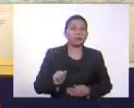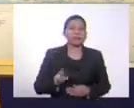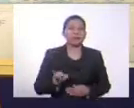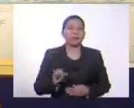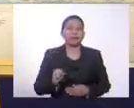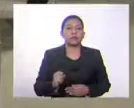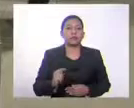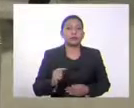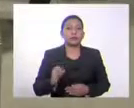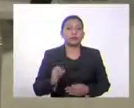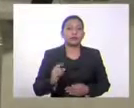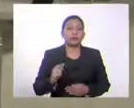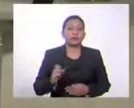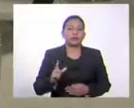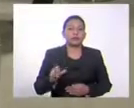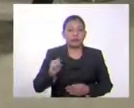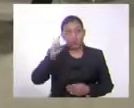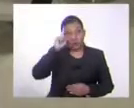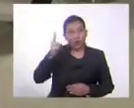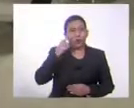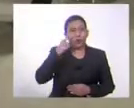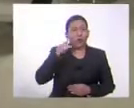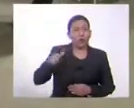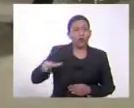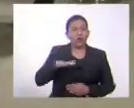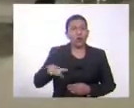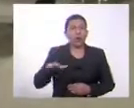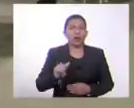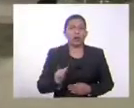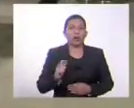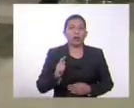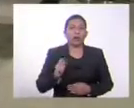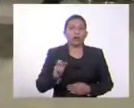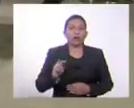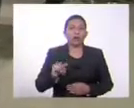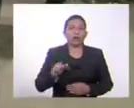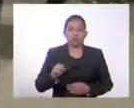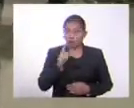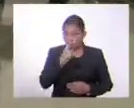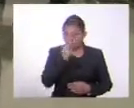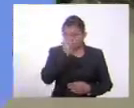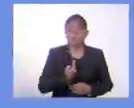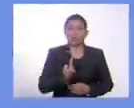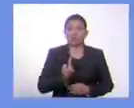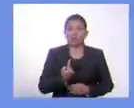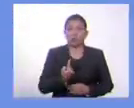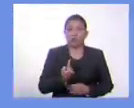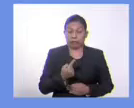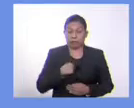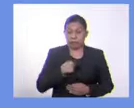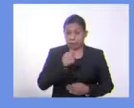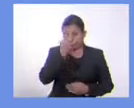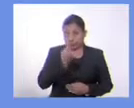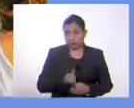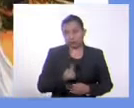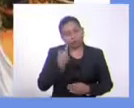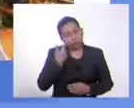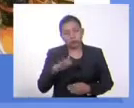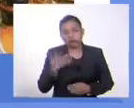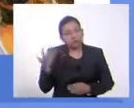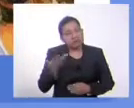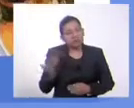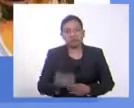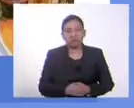una persona que era parte, llamémosle así, de una de las funciones como la de juzgar, podría ser parte de otra.